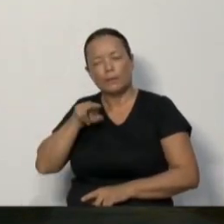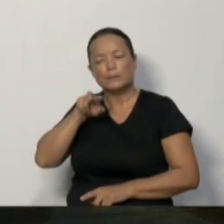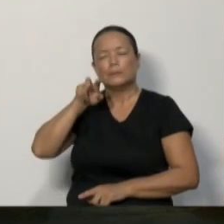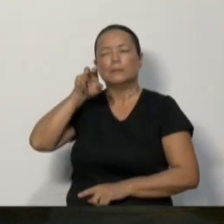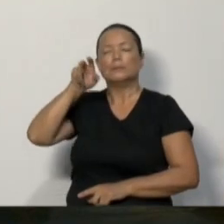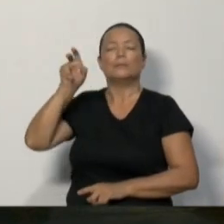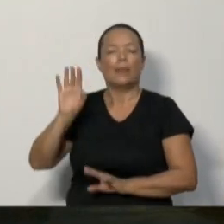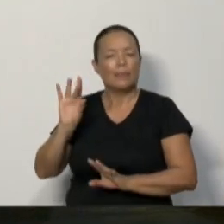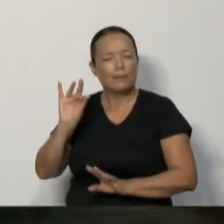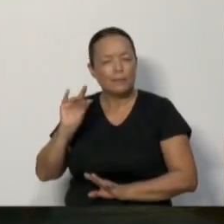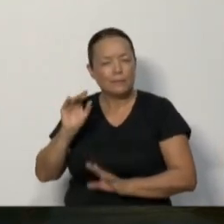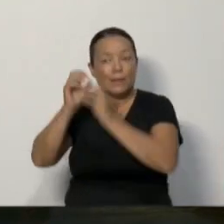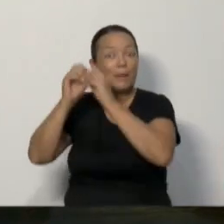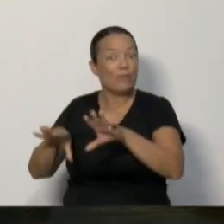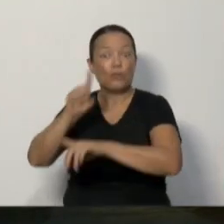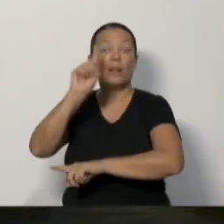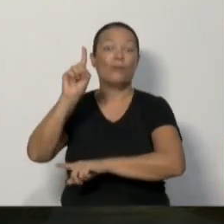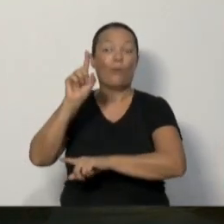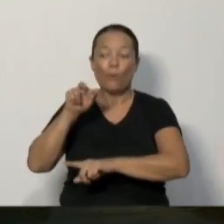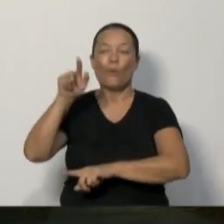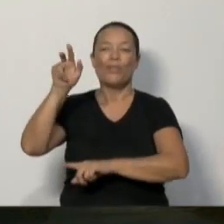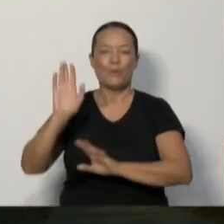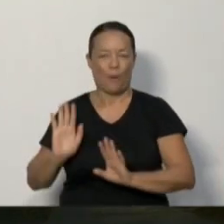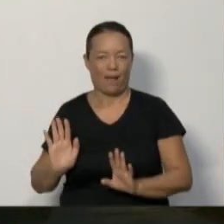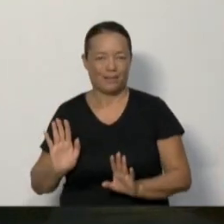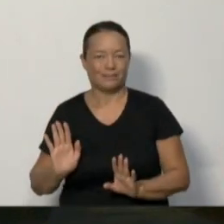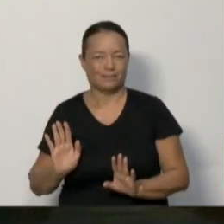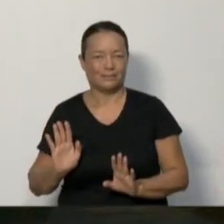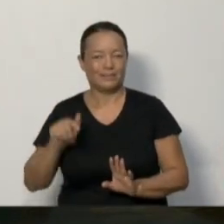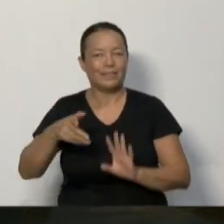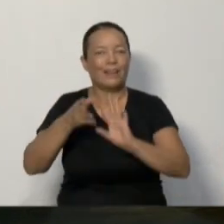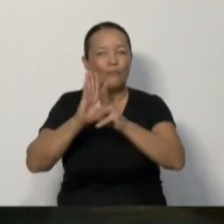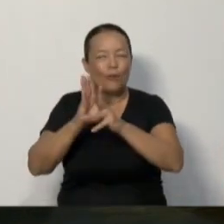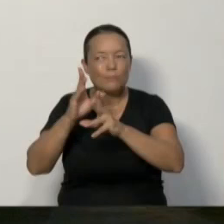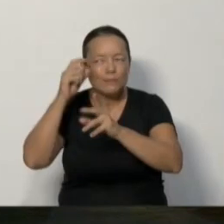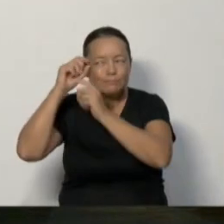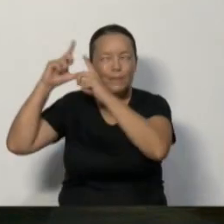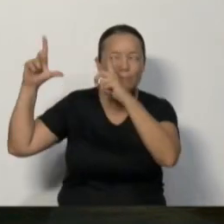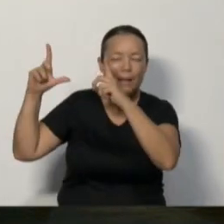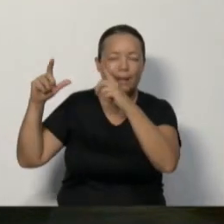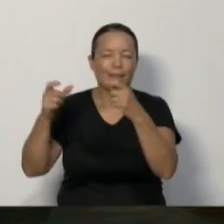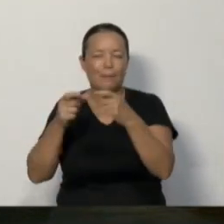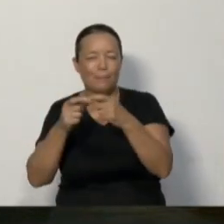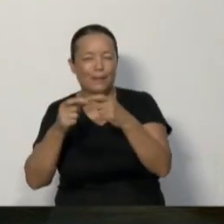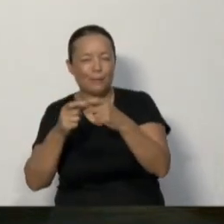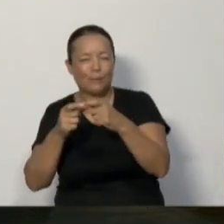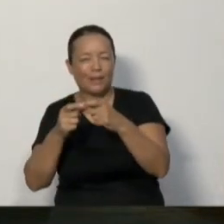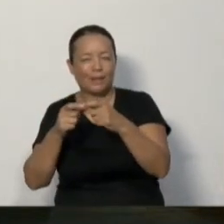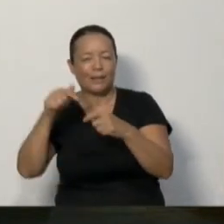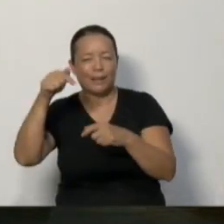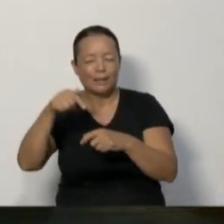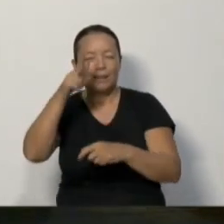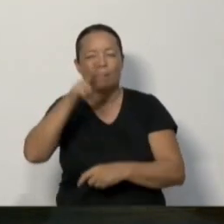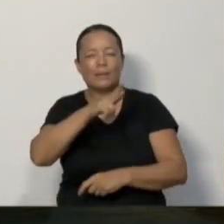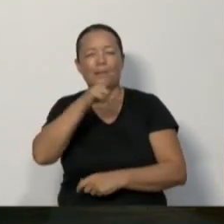que no tiene que abandonar. Por eso, tomando esa imagen de la película, quisiera en